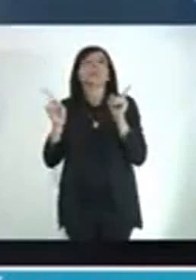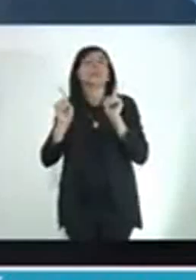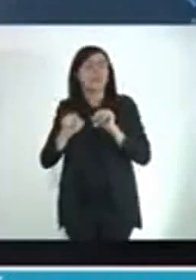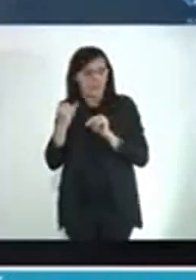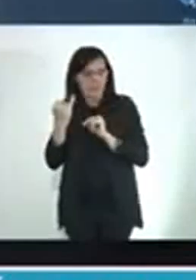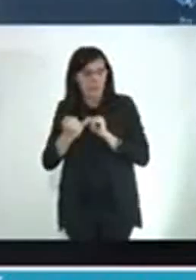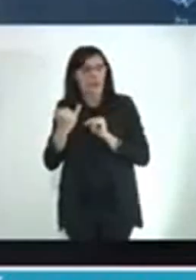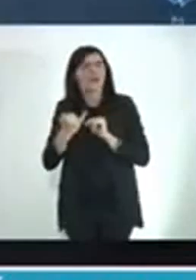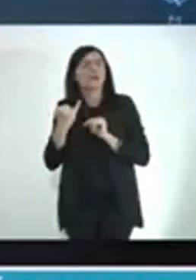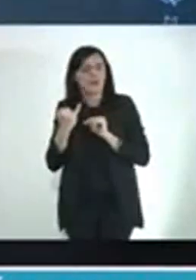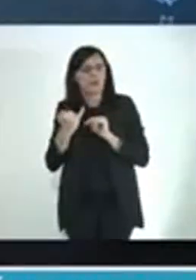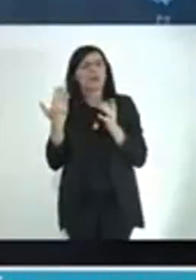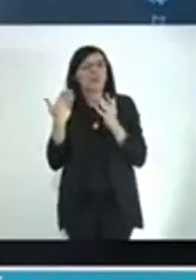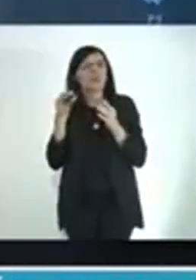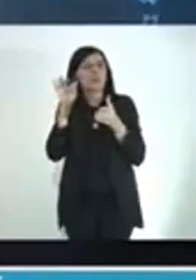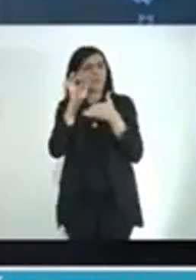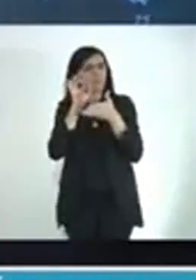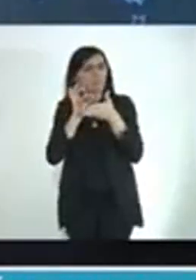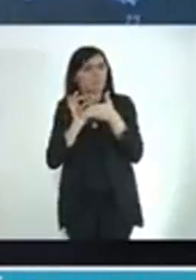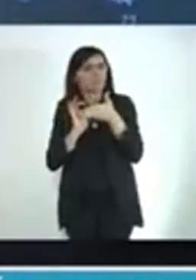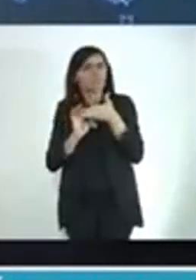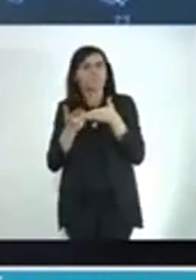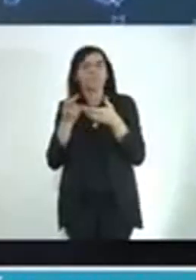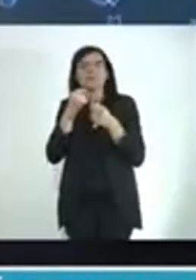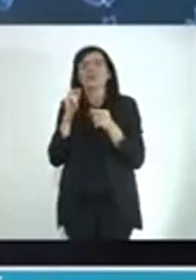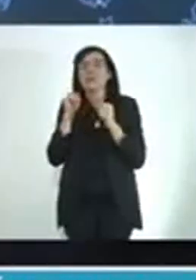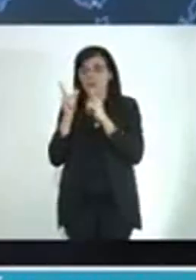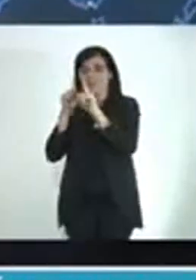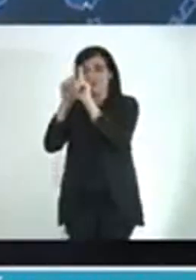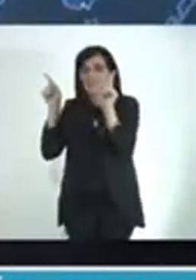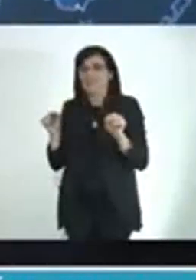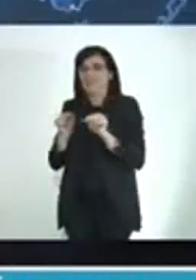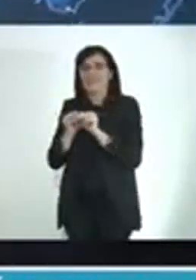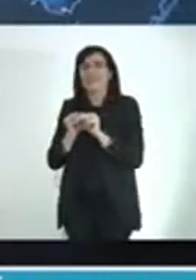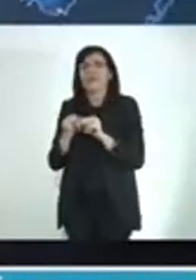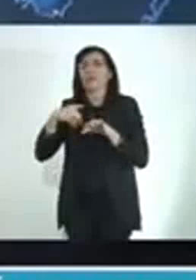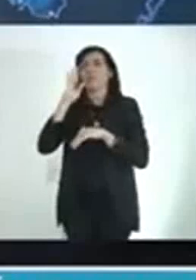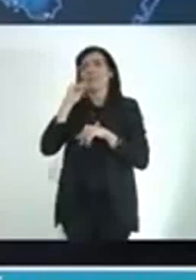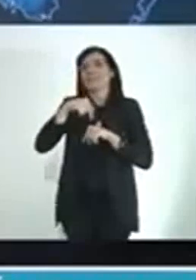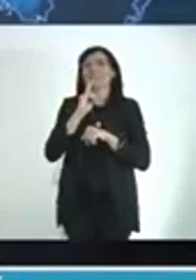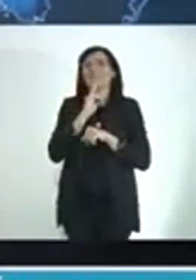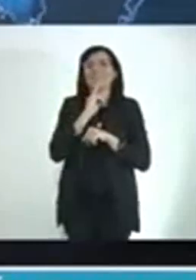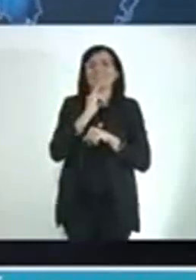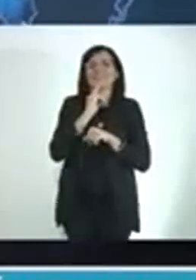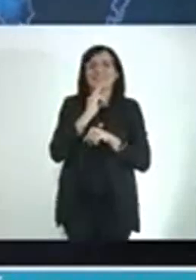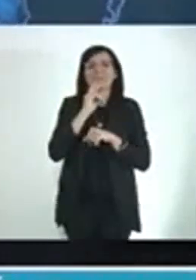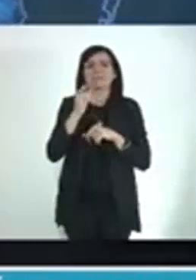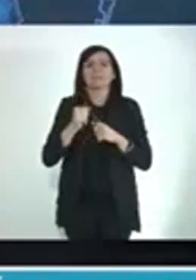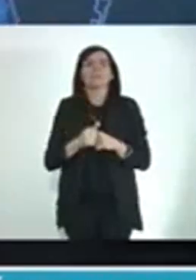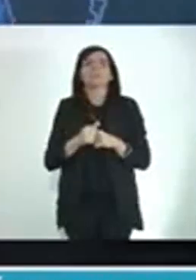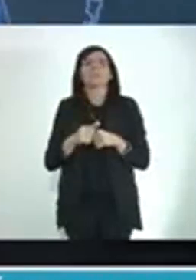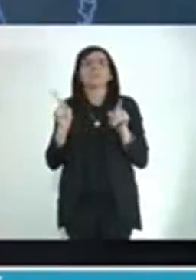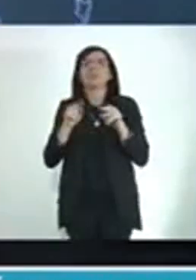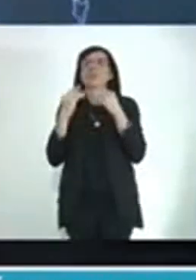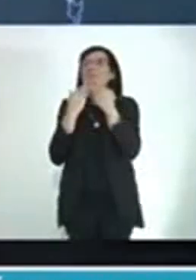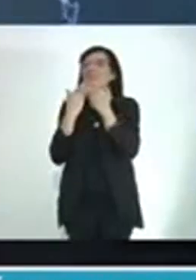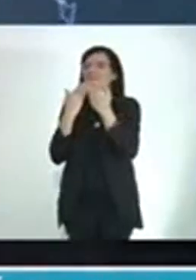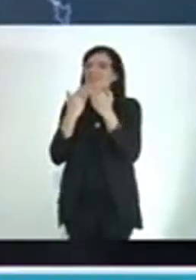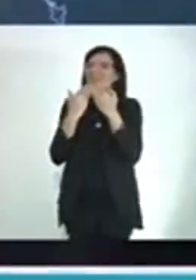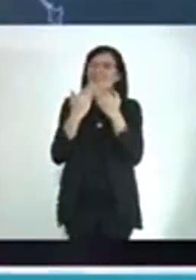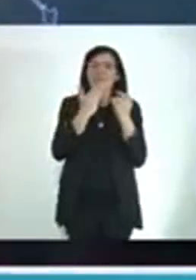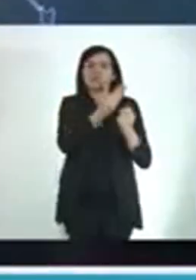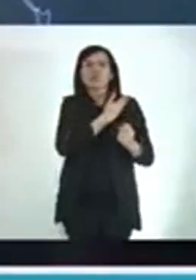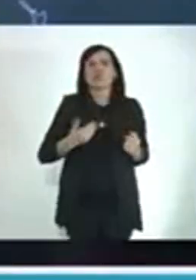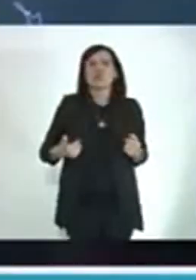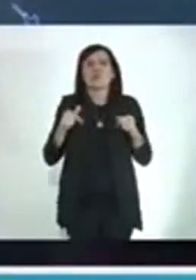que han participado también del Congreso, van a tener su certificación y los otros tucumanos su puntaje respectivo. Agradecerle una vez más al gobierno